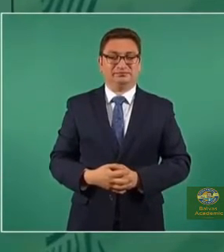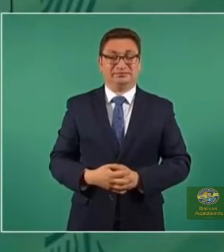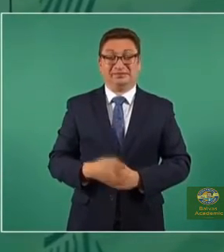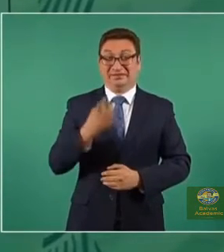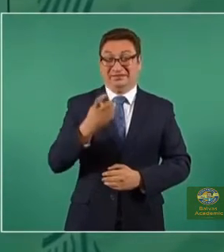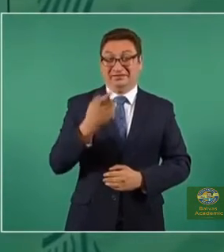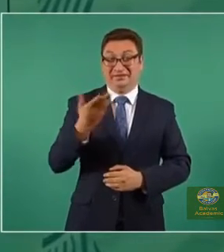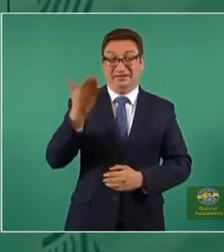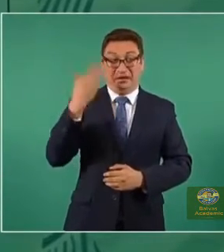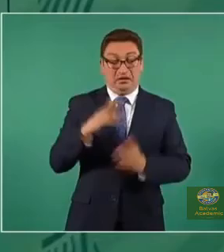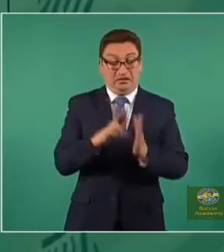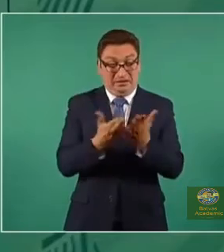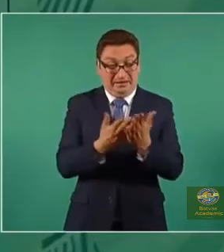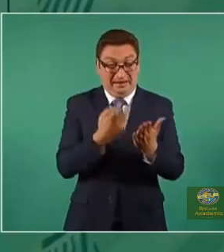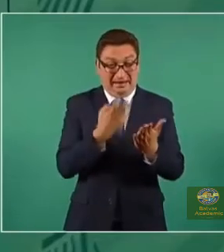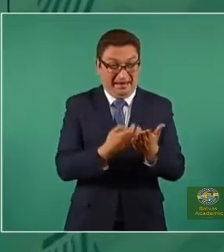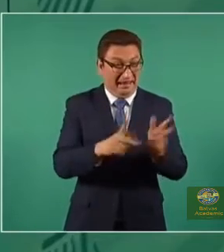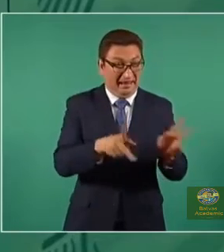Ya no, eso.